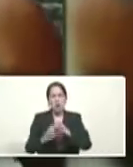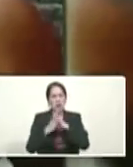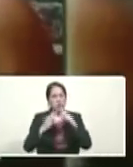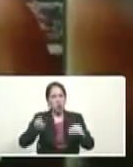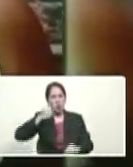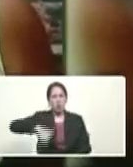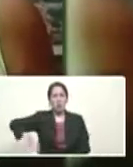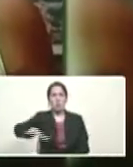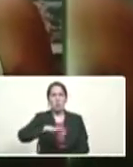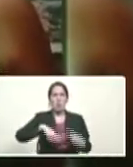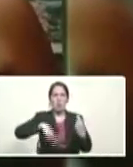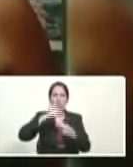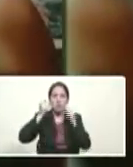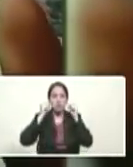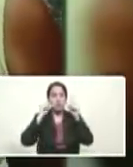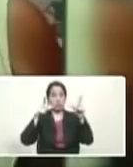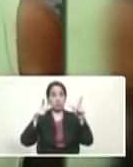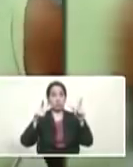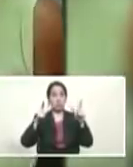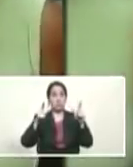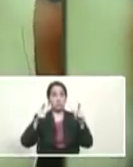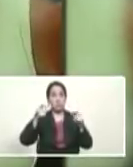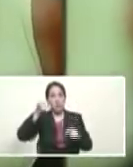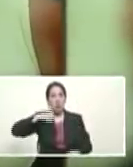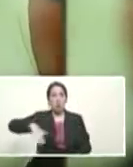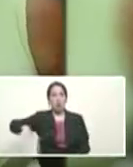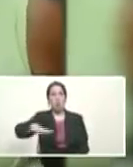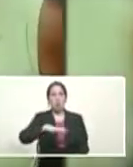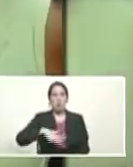d la gente